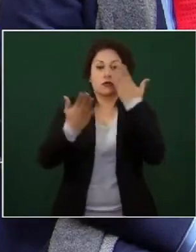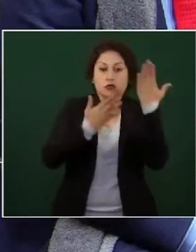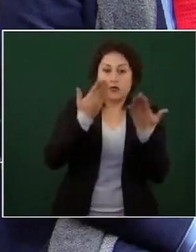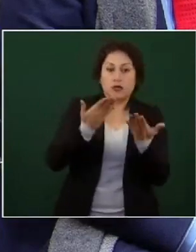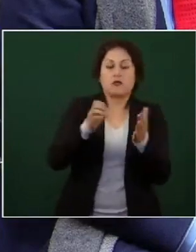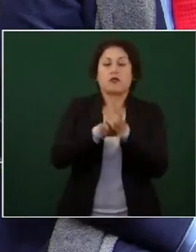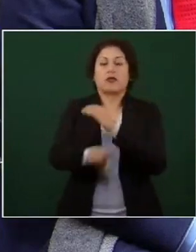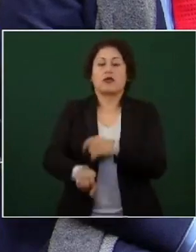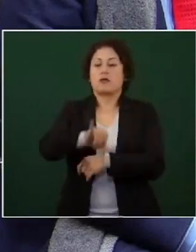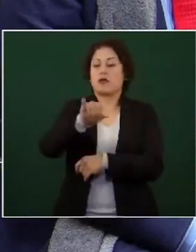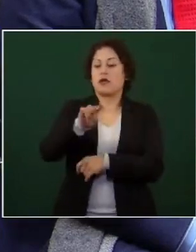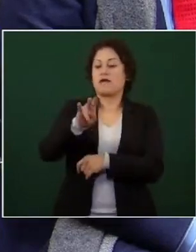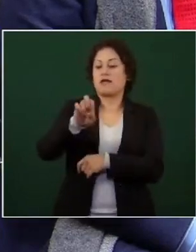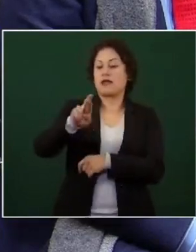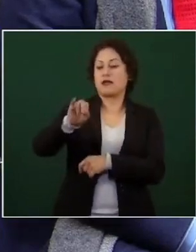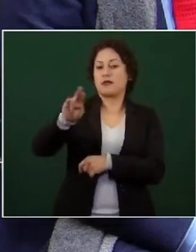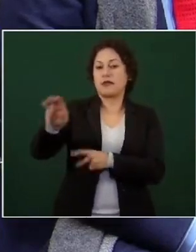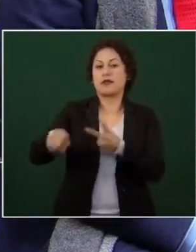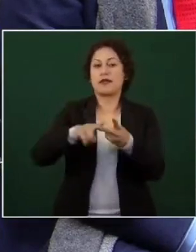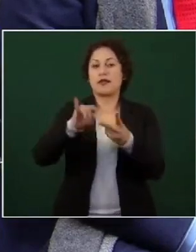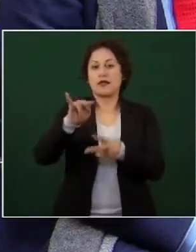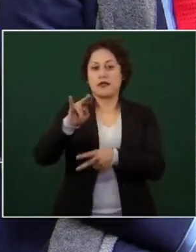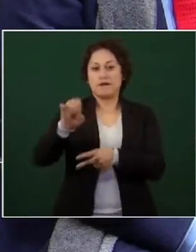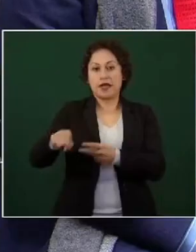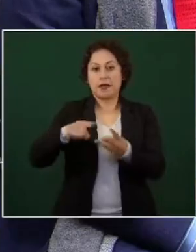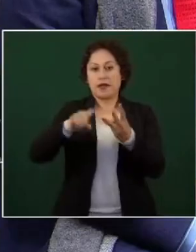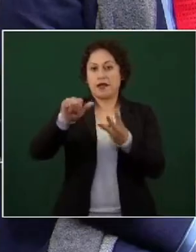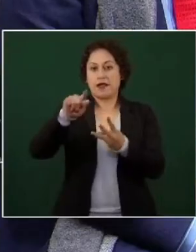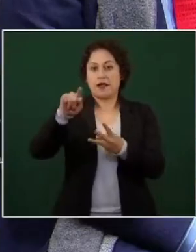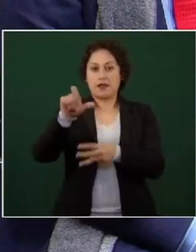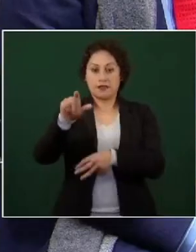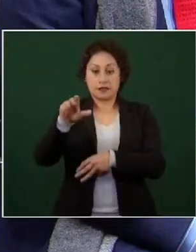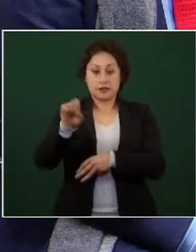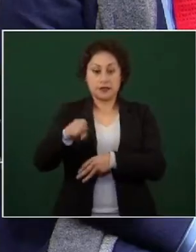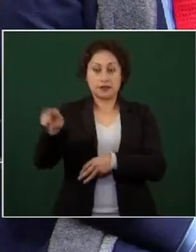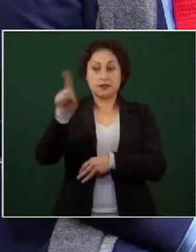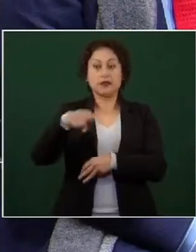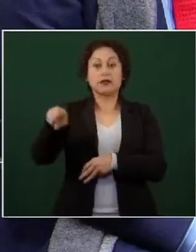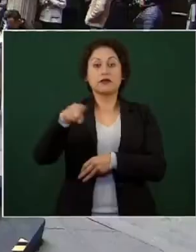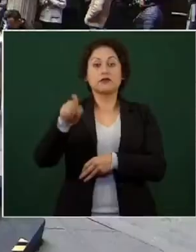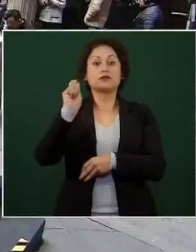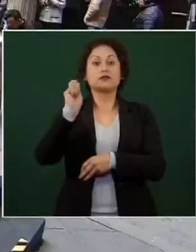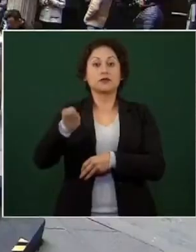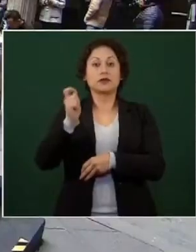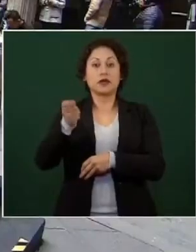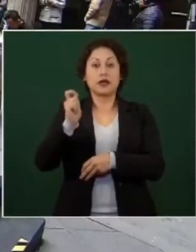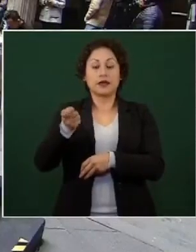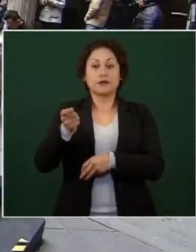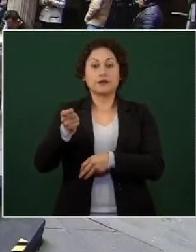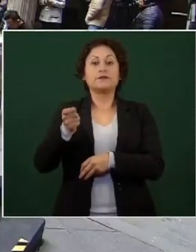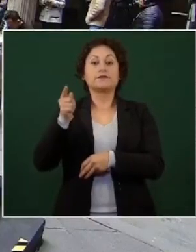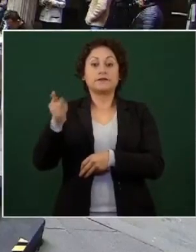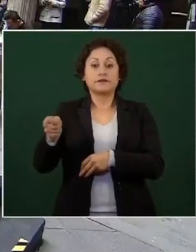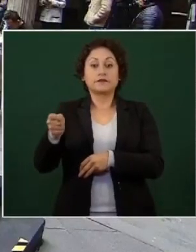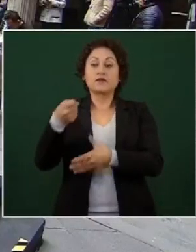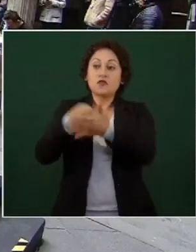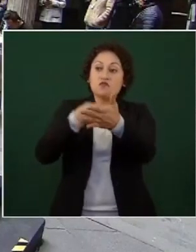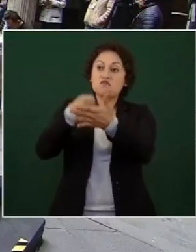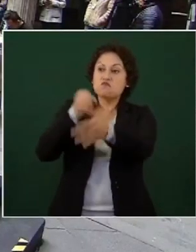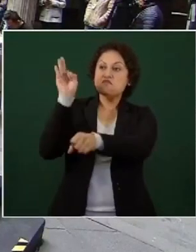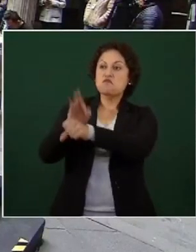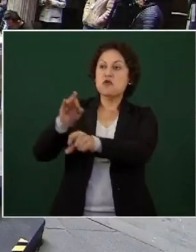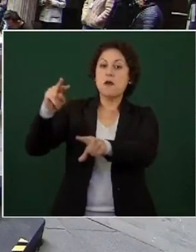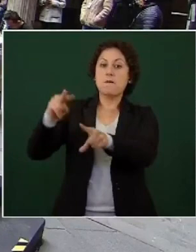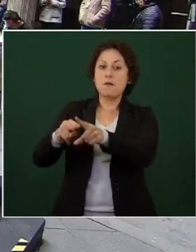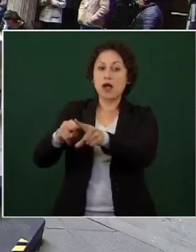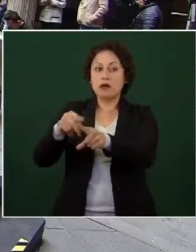Javier Armenta, Iván Cisneros y Alexis Rojas, que los metieron a la cárcel por estar defendiendo un parque. ¿Qué es lo que le piden